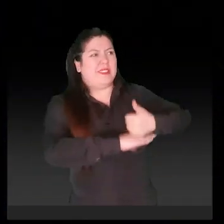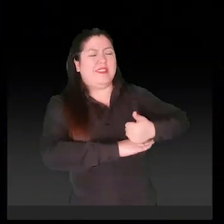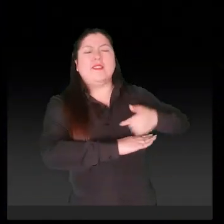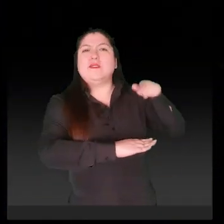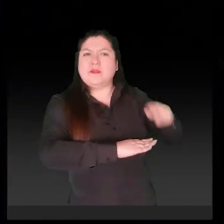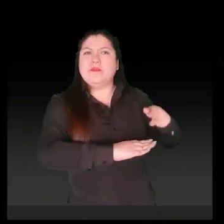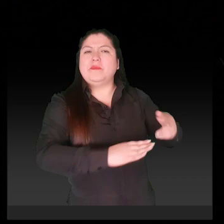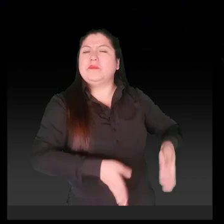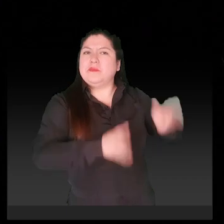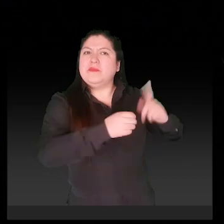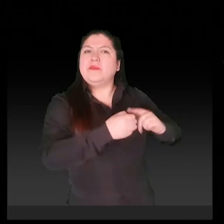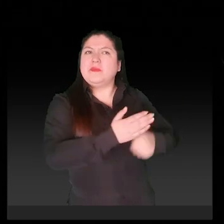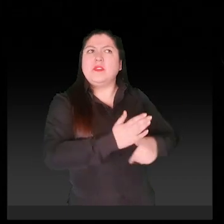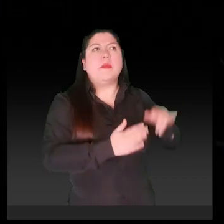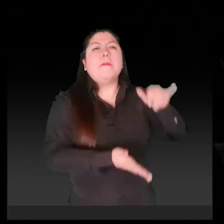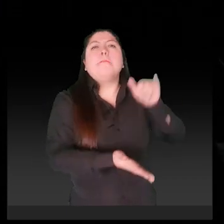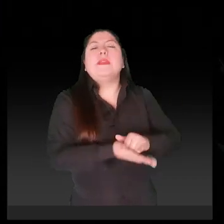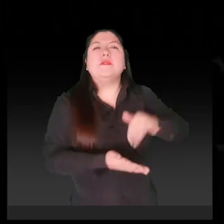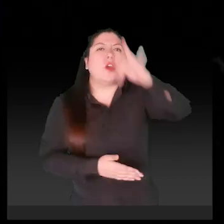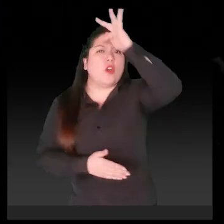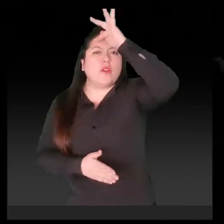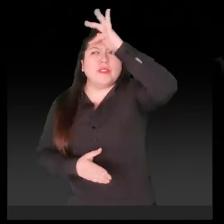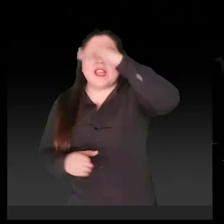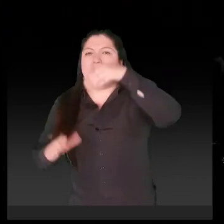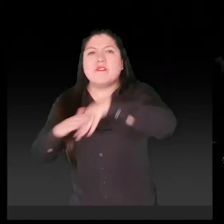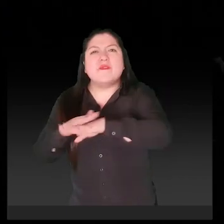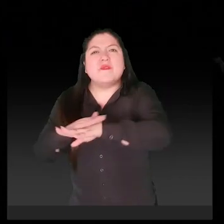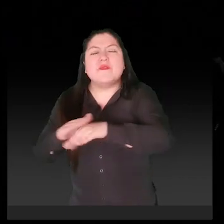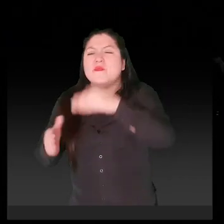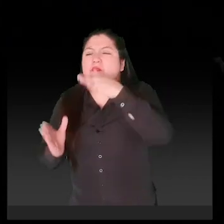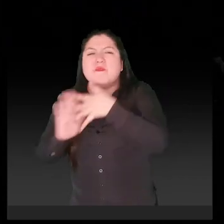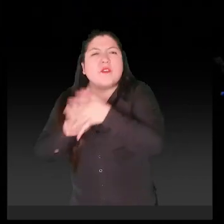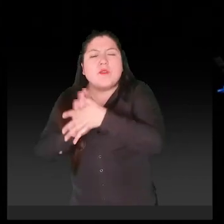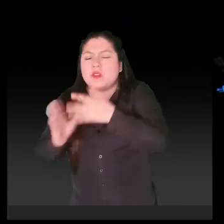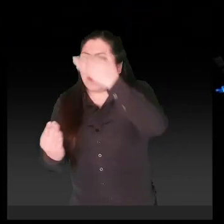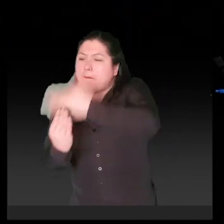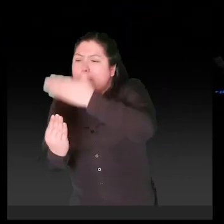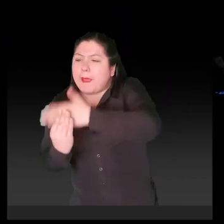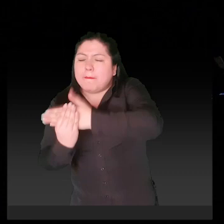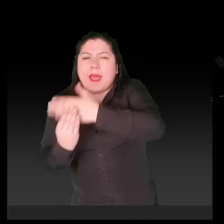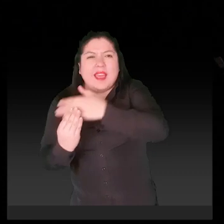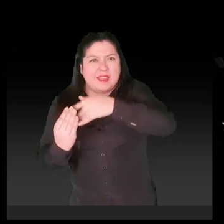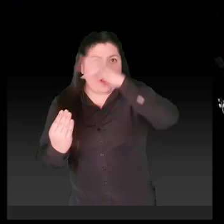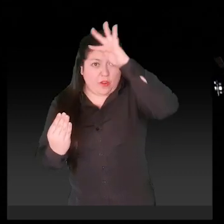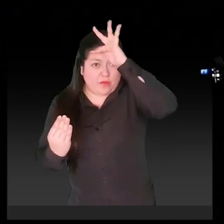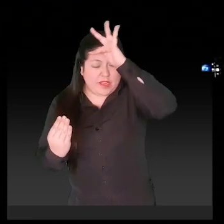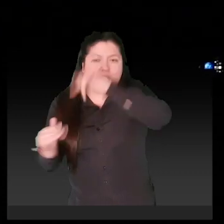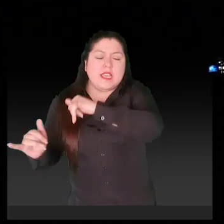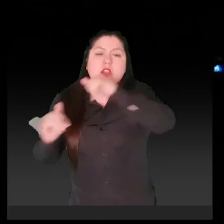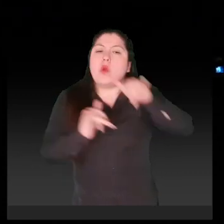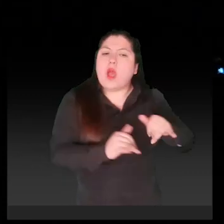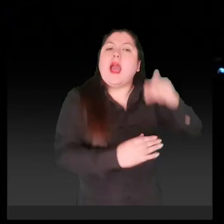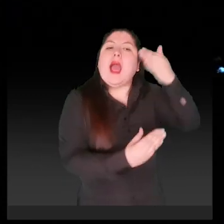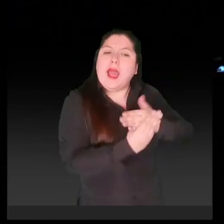su historia clínica en esta carpeta ciudadana. Pero todos sus documentos, toda su información protegida,